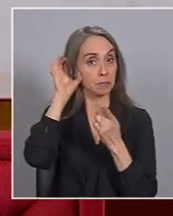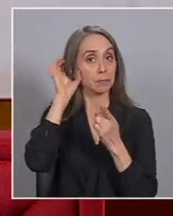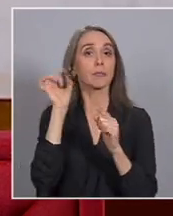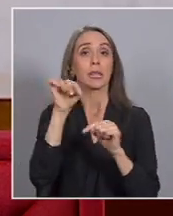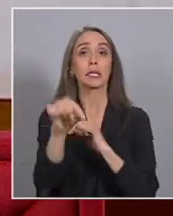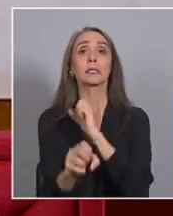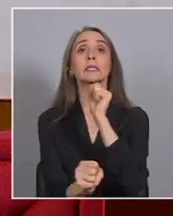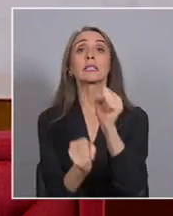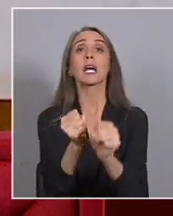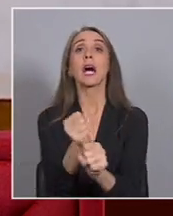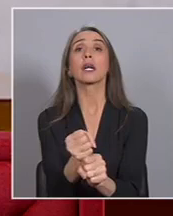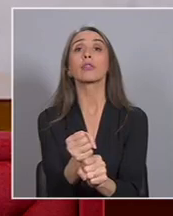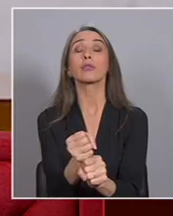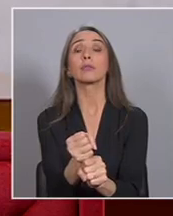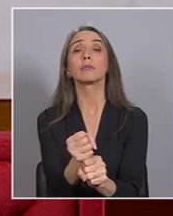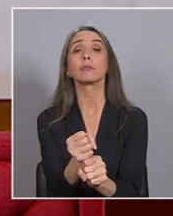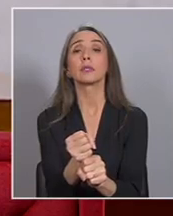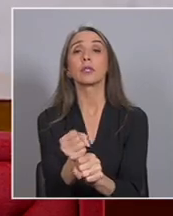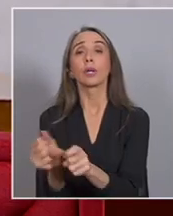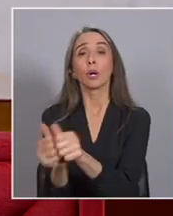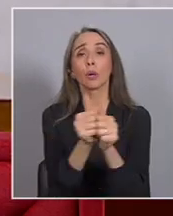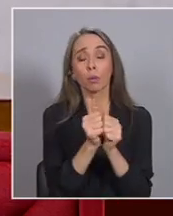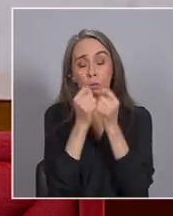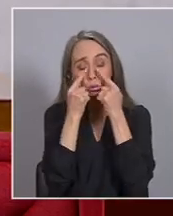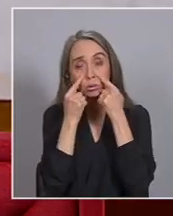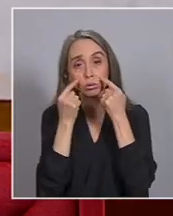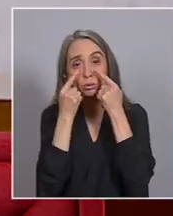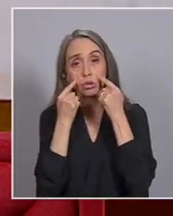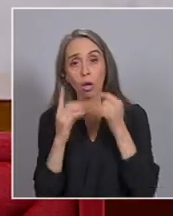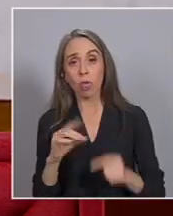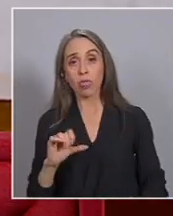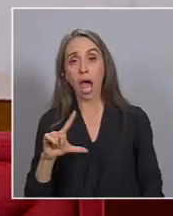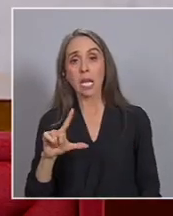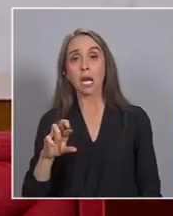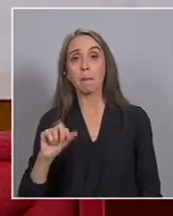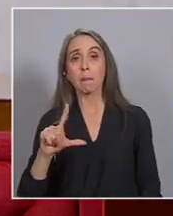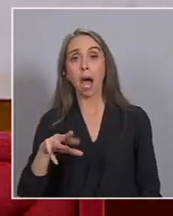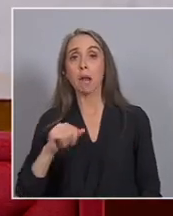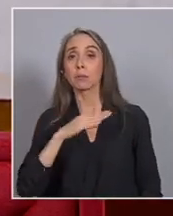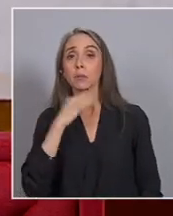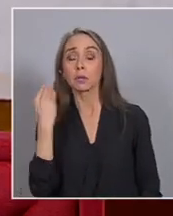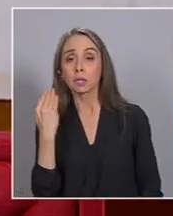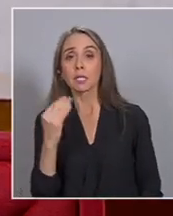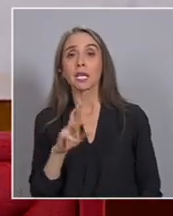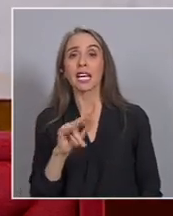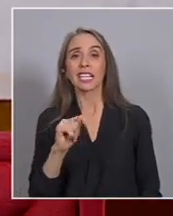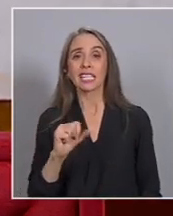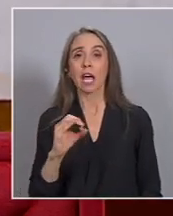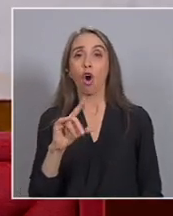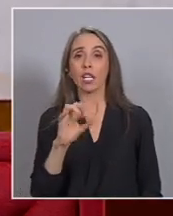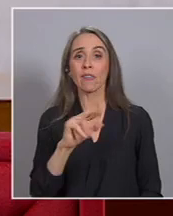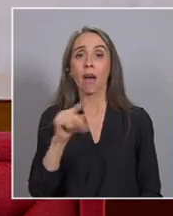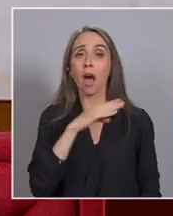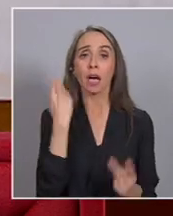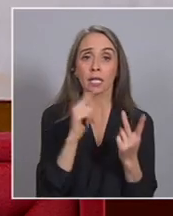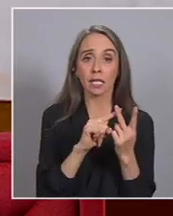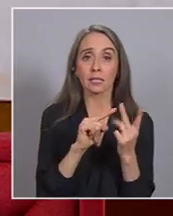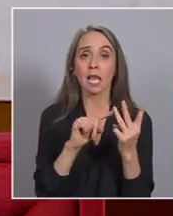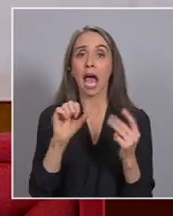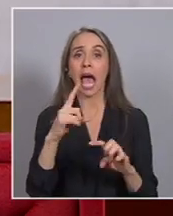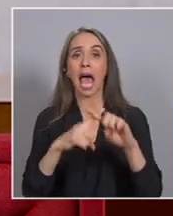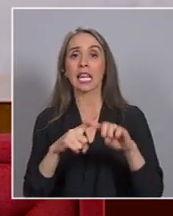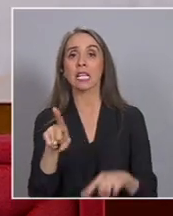Este año hemos llorado juntos por Daniel Palma, por Rita Olivares, por